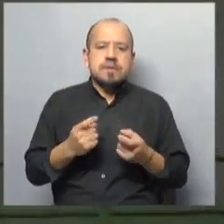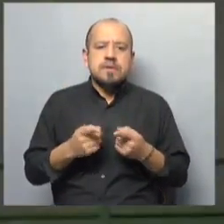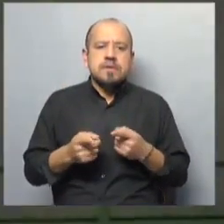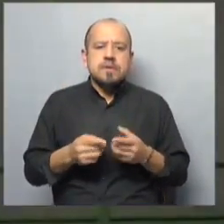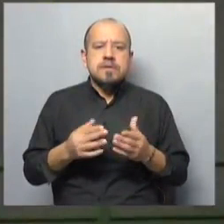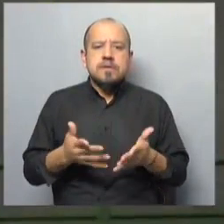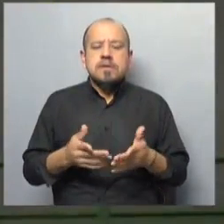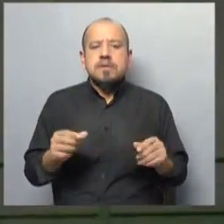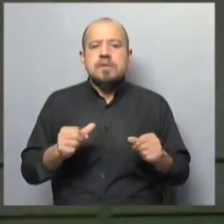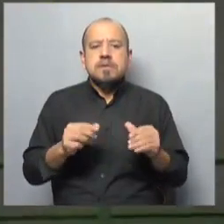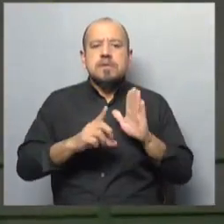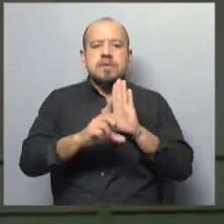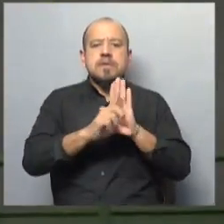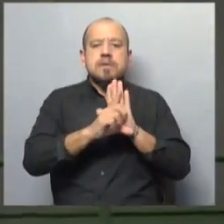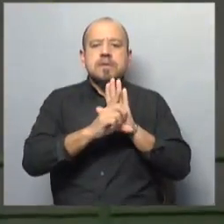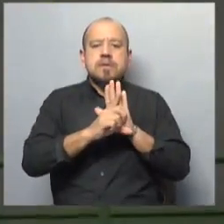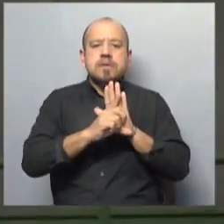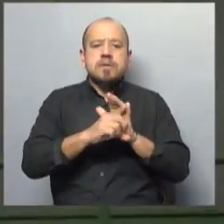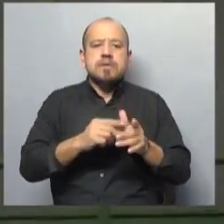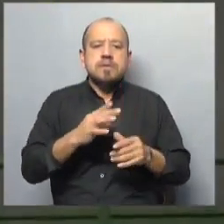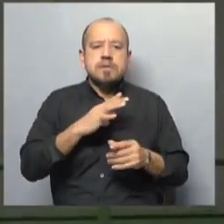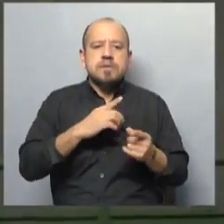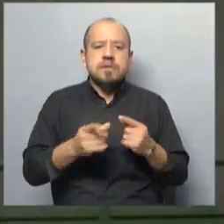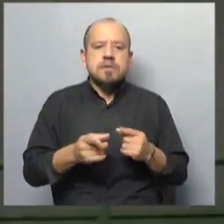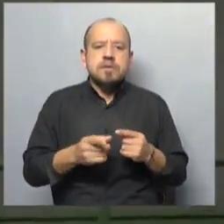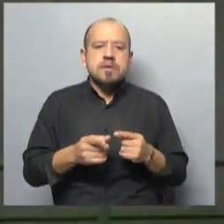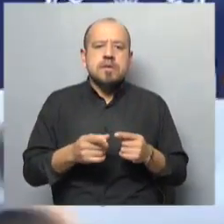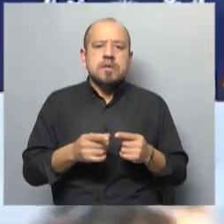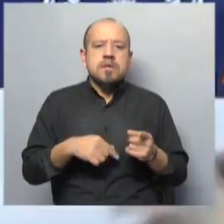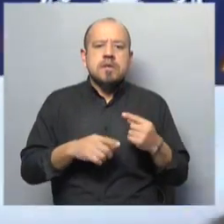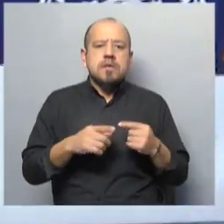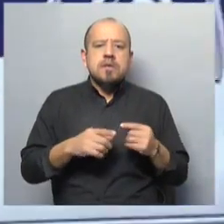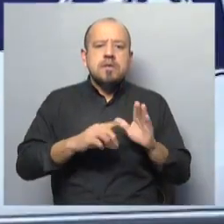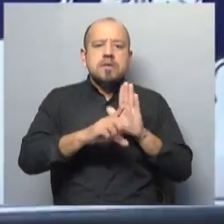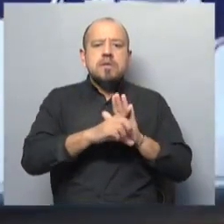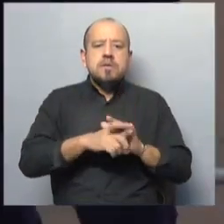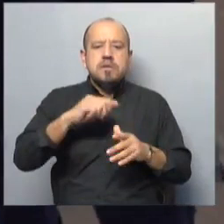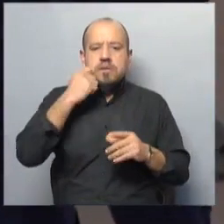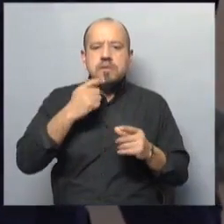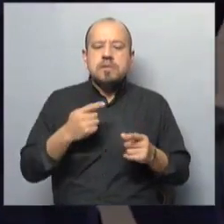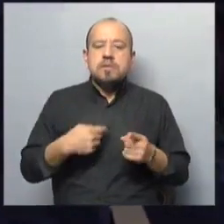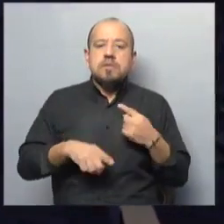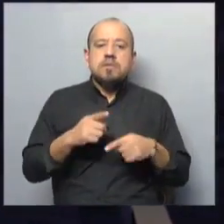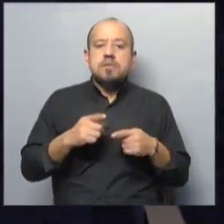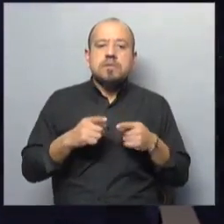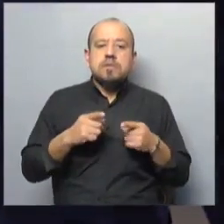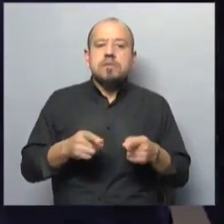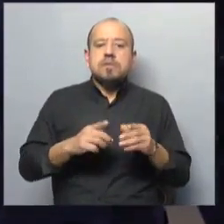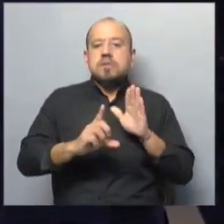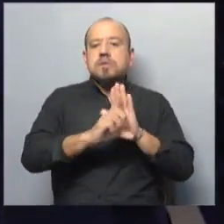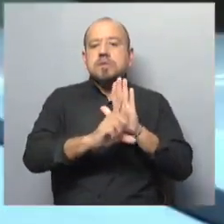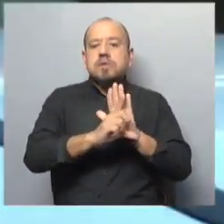para implementar las leyes. Tenemos preciosas leyes, muy lindas, muy bonitas, pero esas